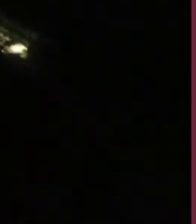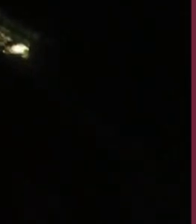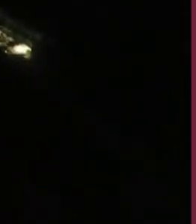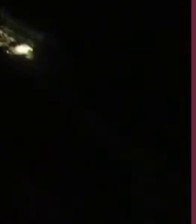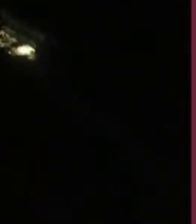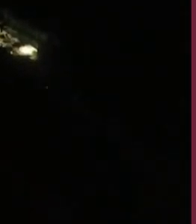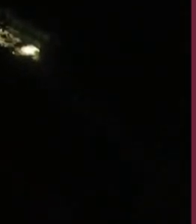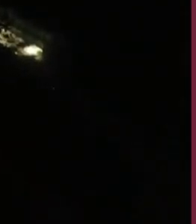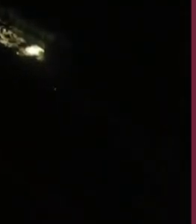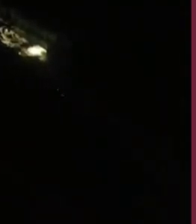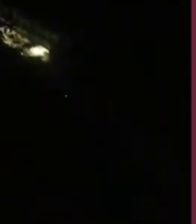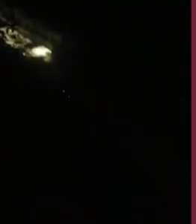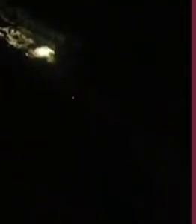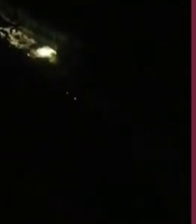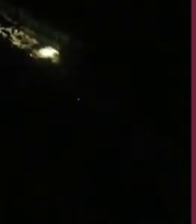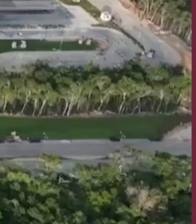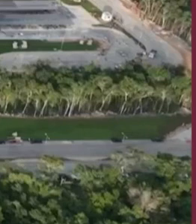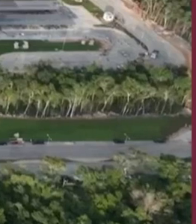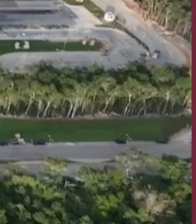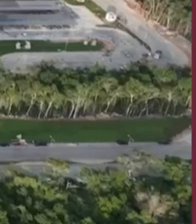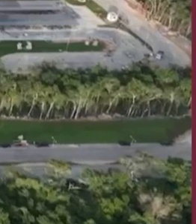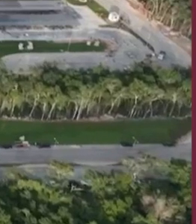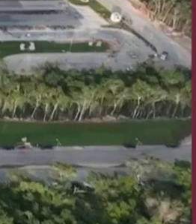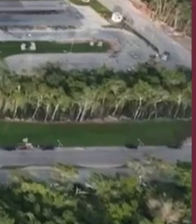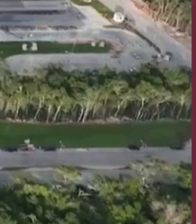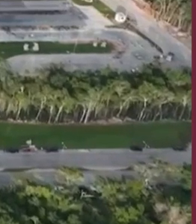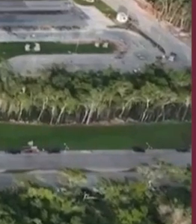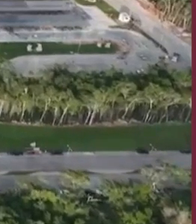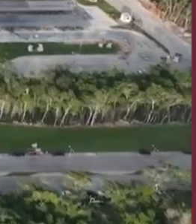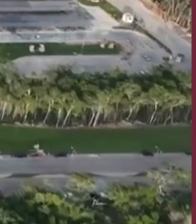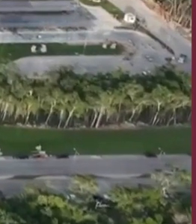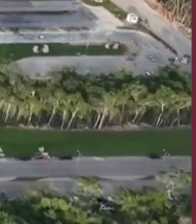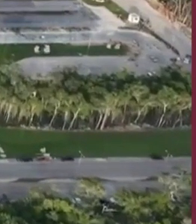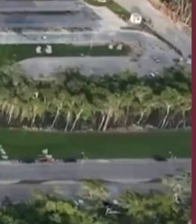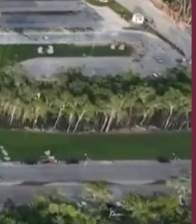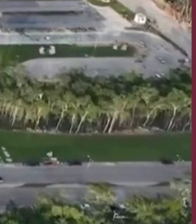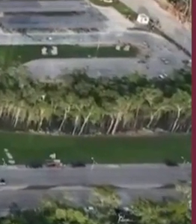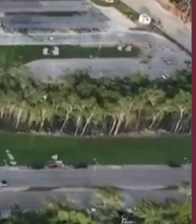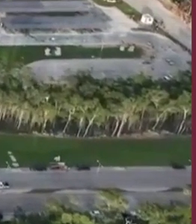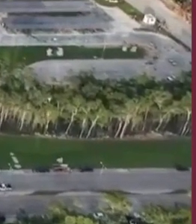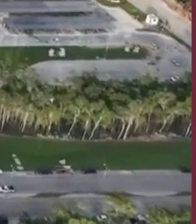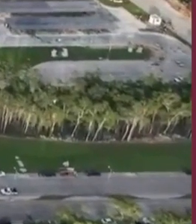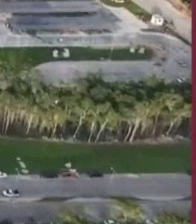de precisión en ambos umbrales. Un edificio terminal de pasajeros con